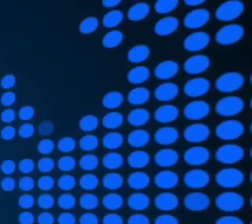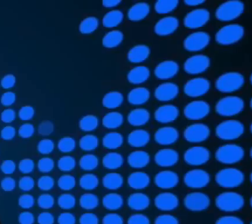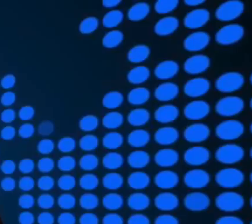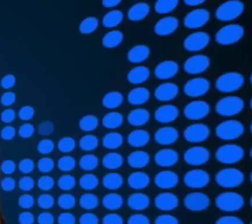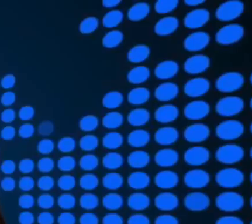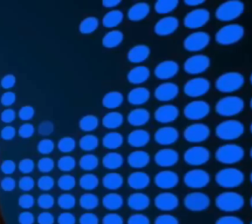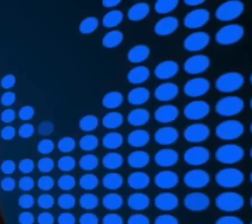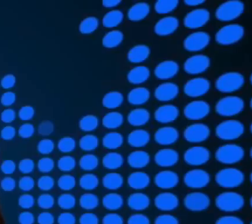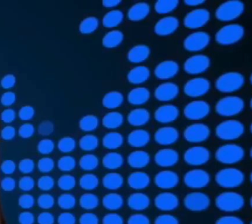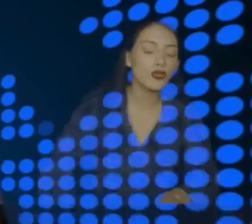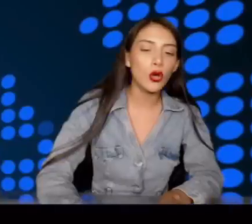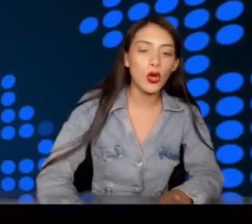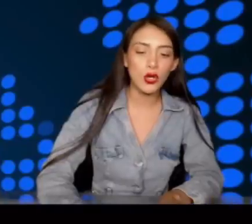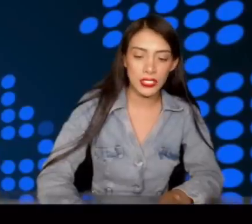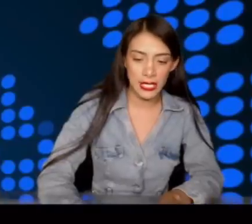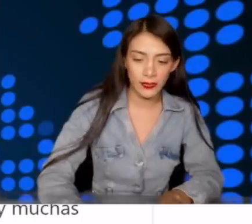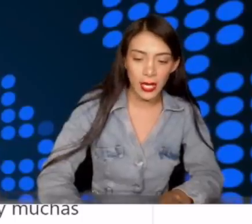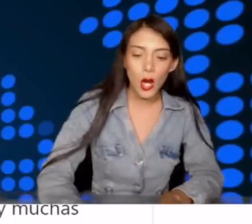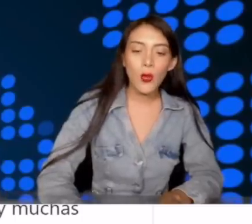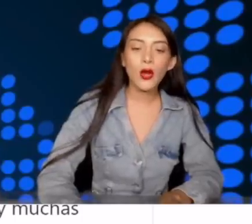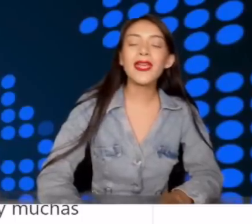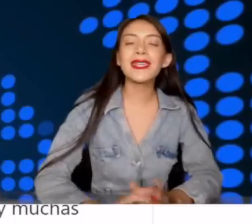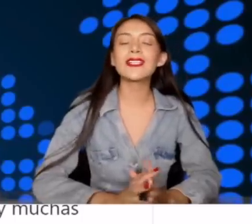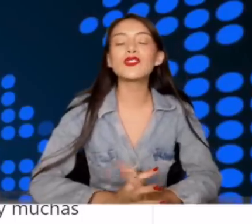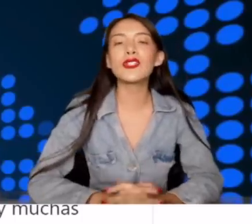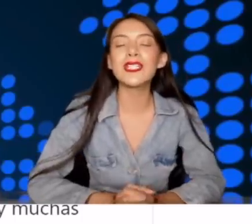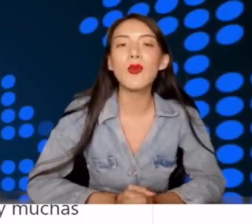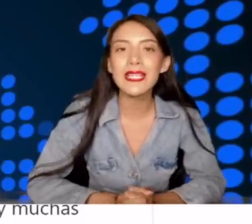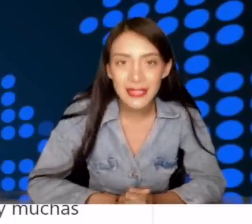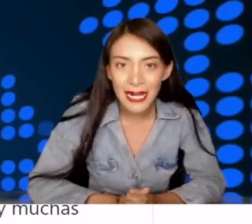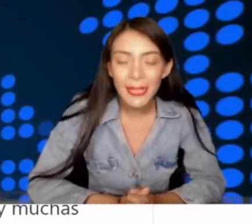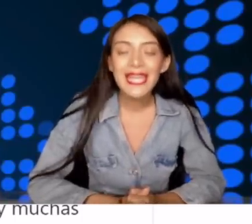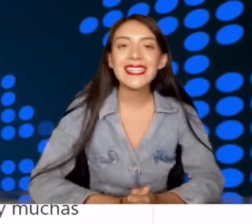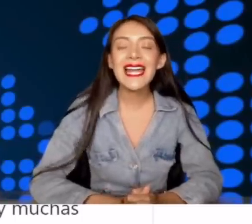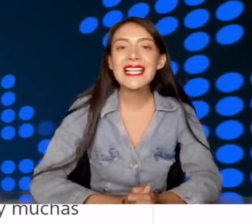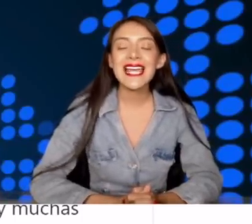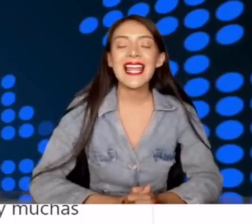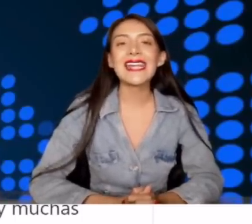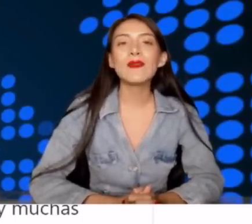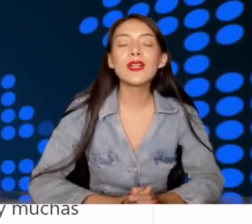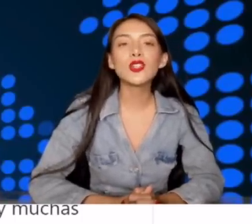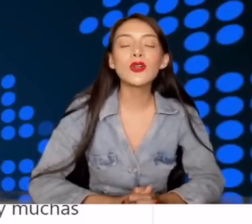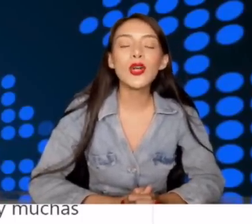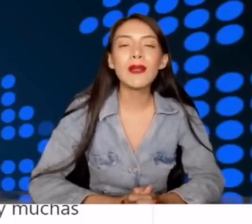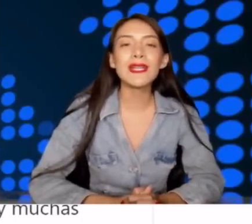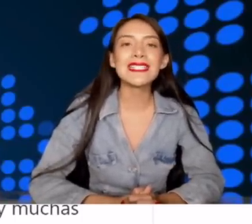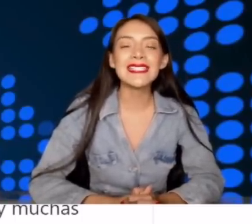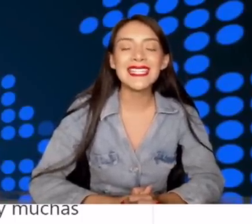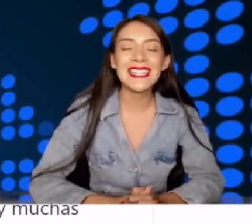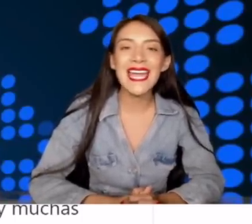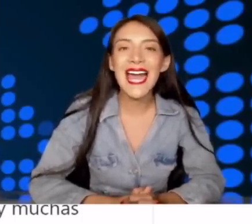a continuación y arrancamos con lo siguiente. Luego de que Estados Unidos se molestara tras la reunión que tuvo con